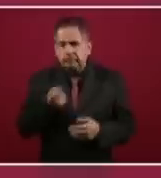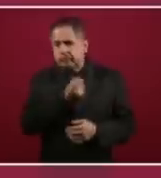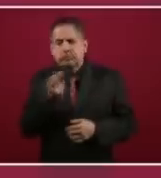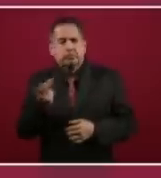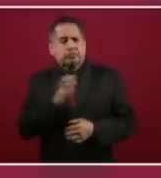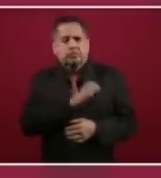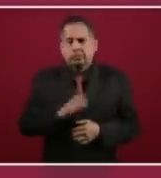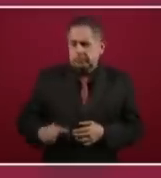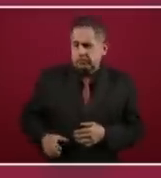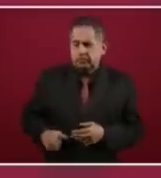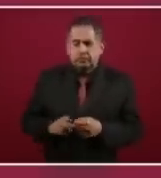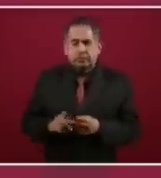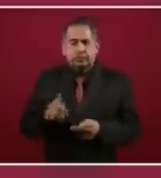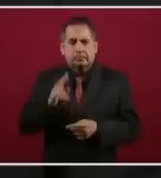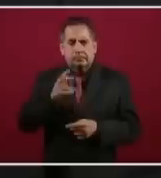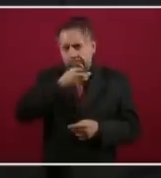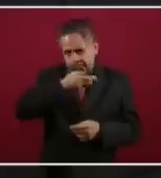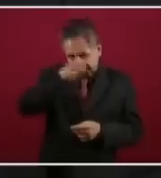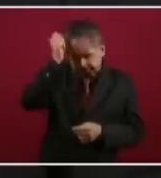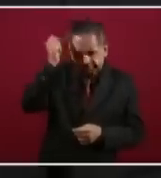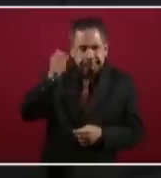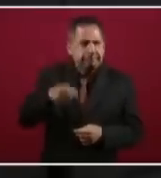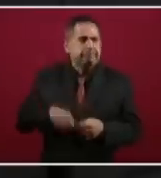candidatos, precandidatos,